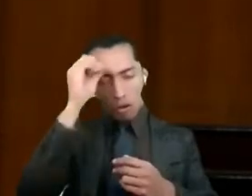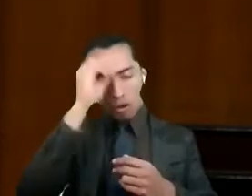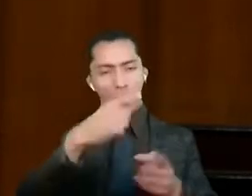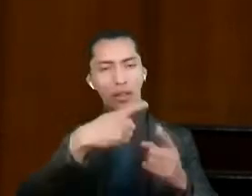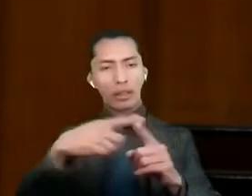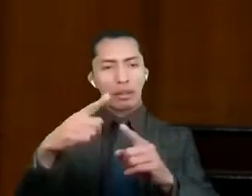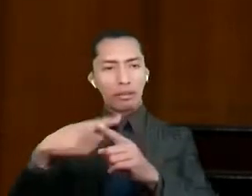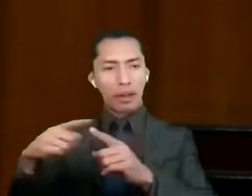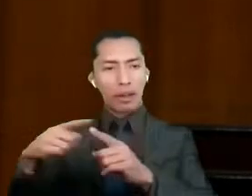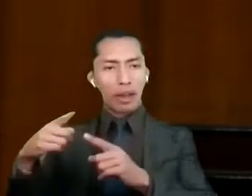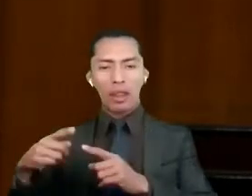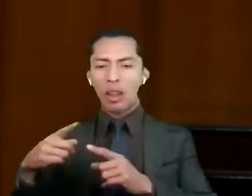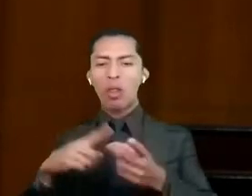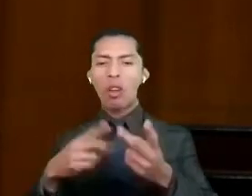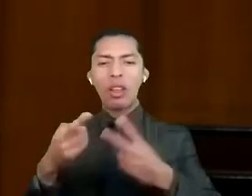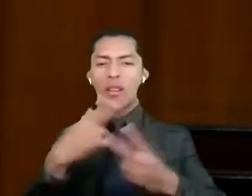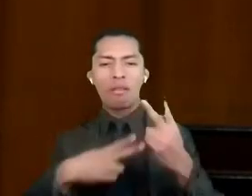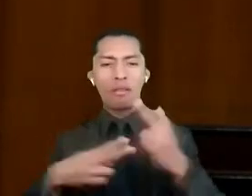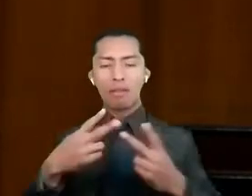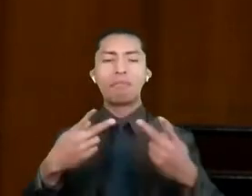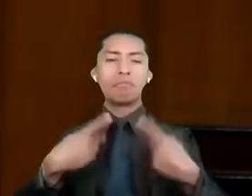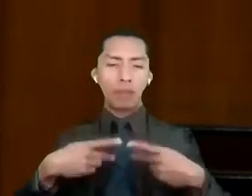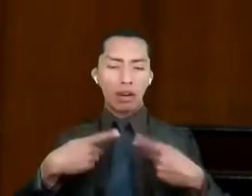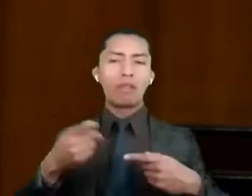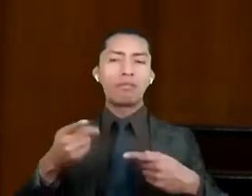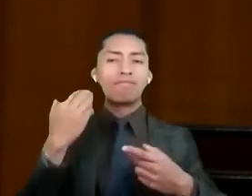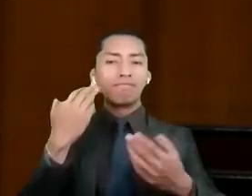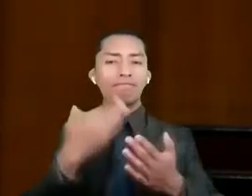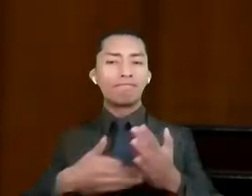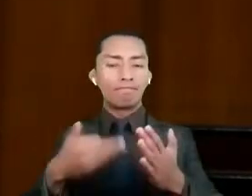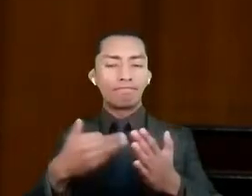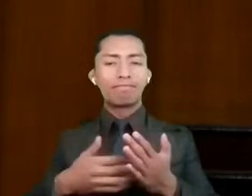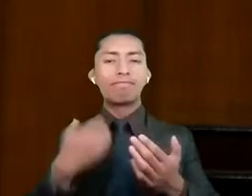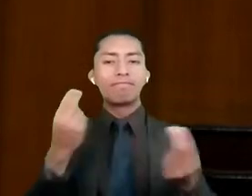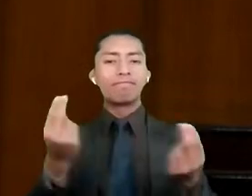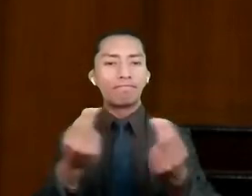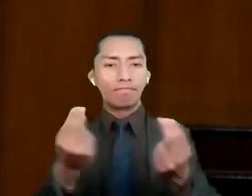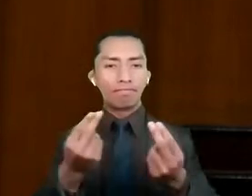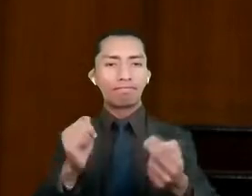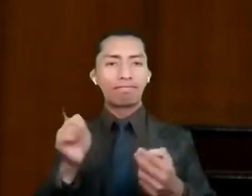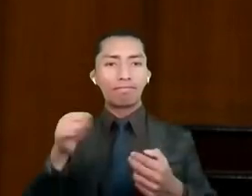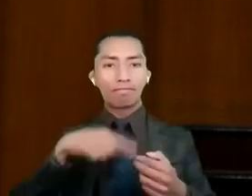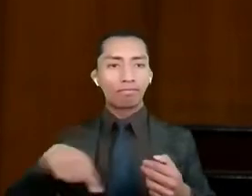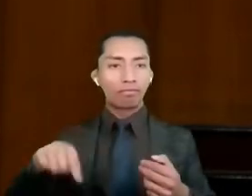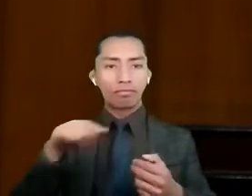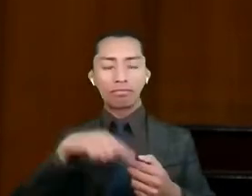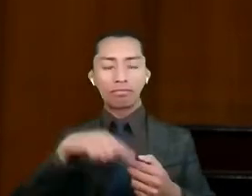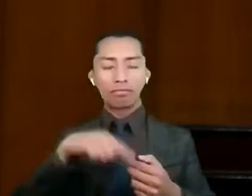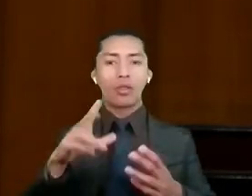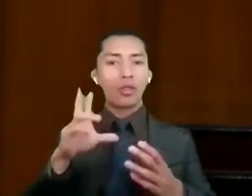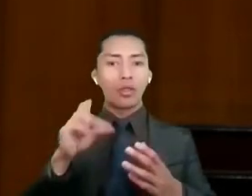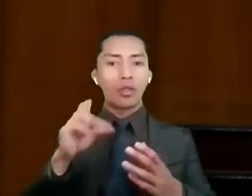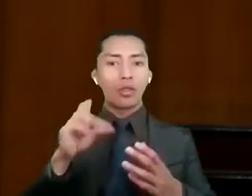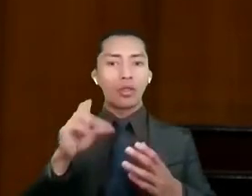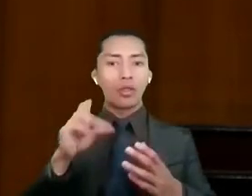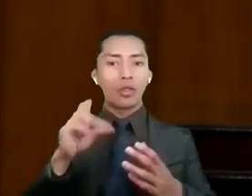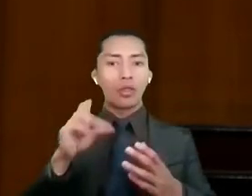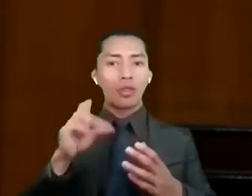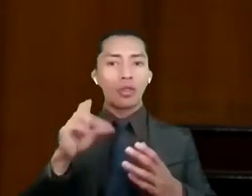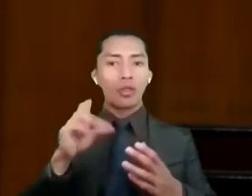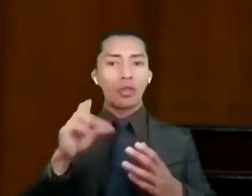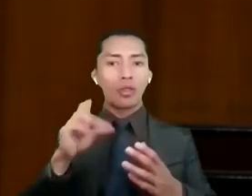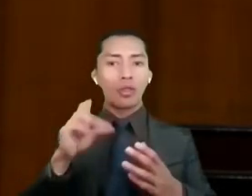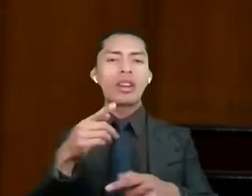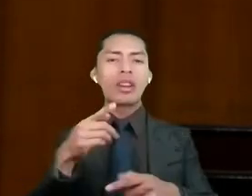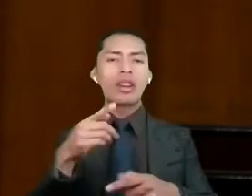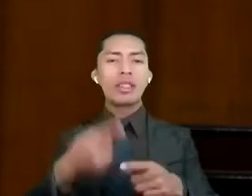cuyos orígenes están en las demandas de la población, que no logran tener el privilegio de ser atendidos por diversas